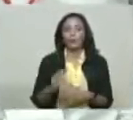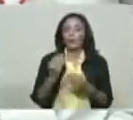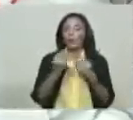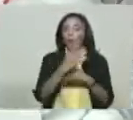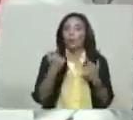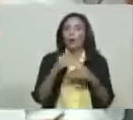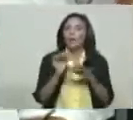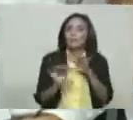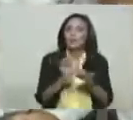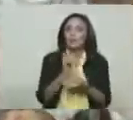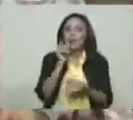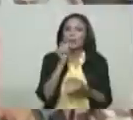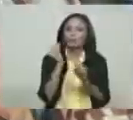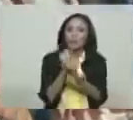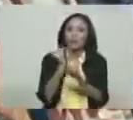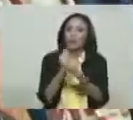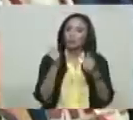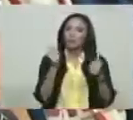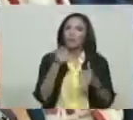cosa bonita,